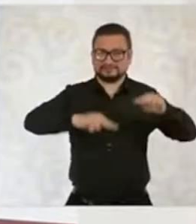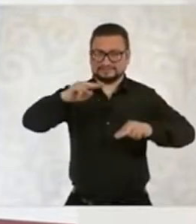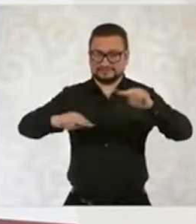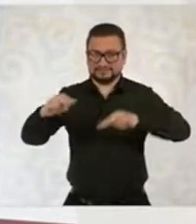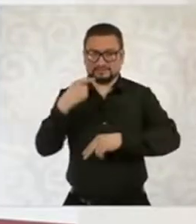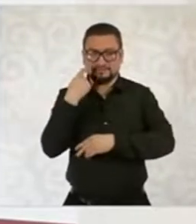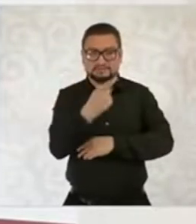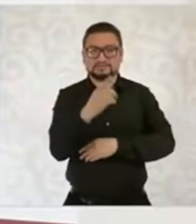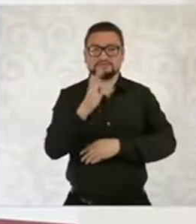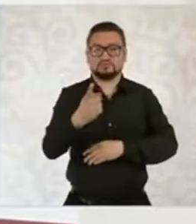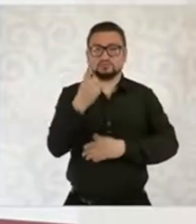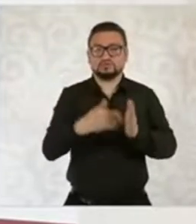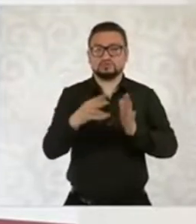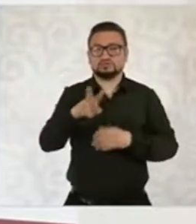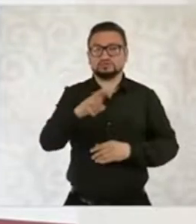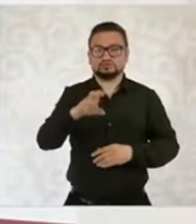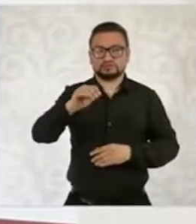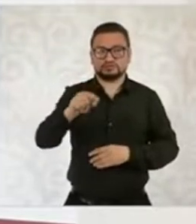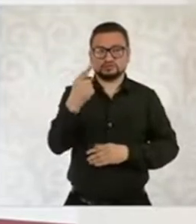mencionado,